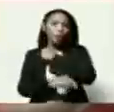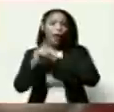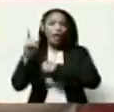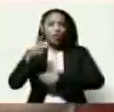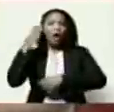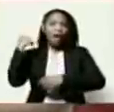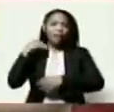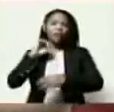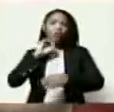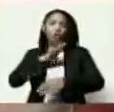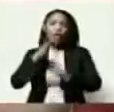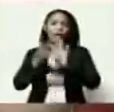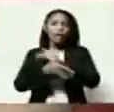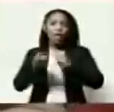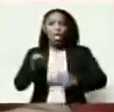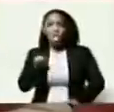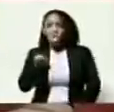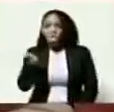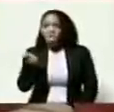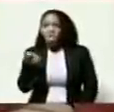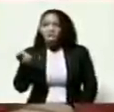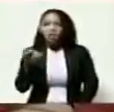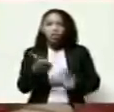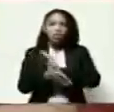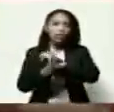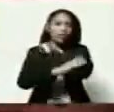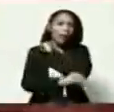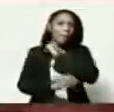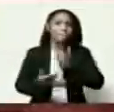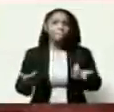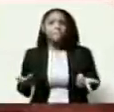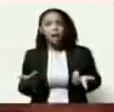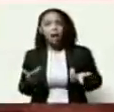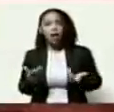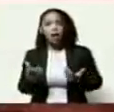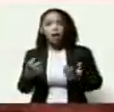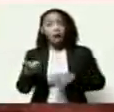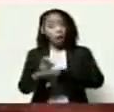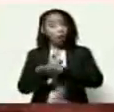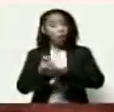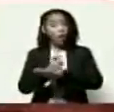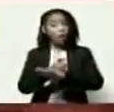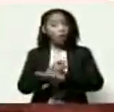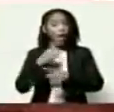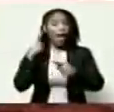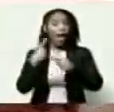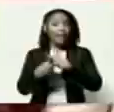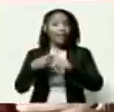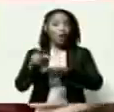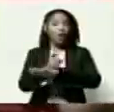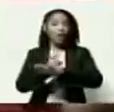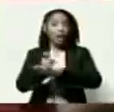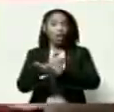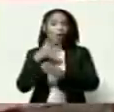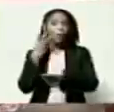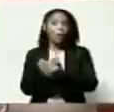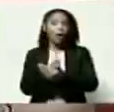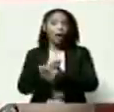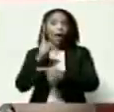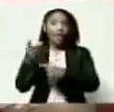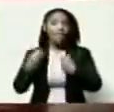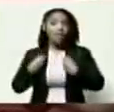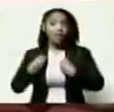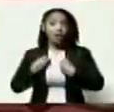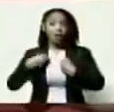corruptos, fueron extorsionadores. O el gobernador de ex gobernador de Monagas viven como